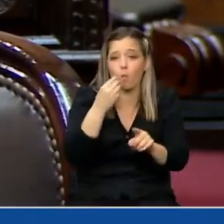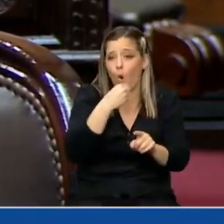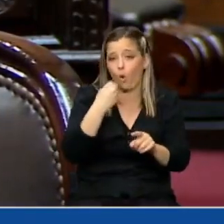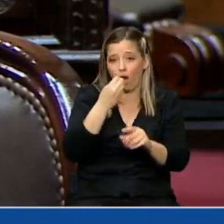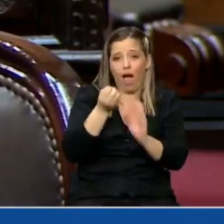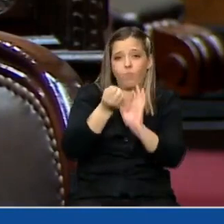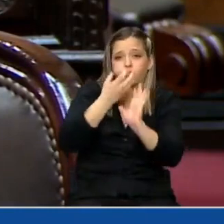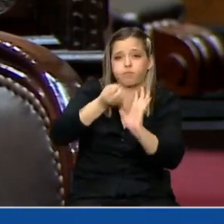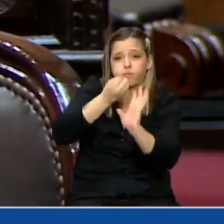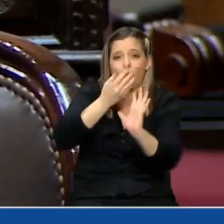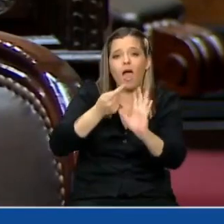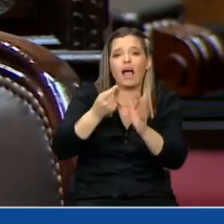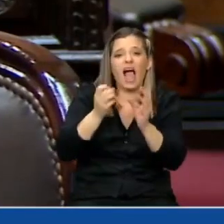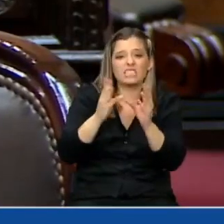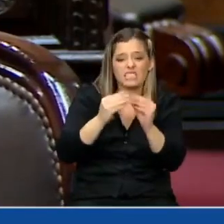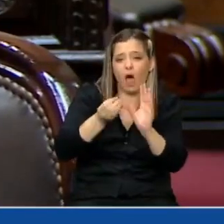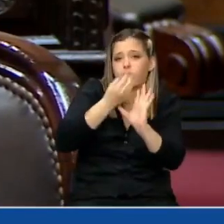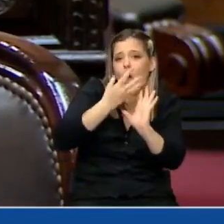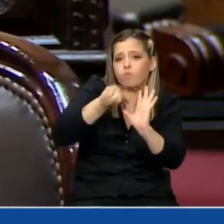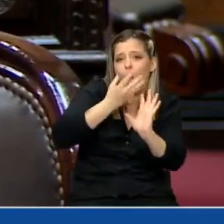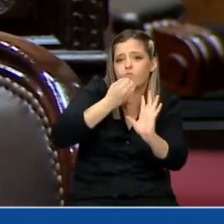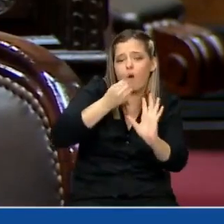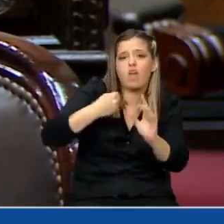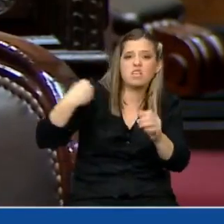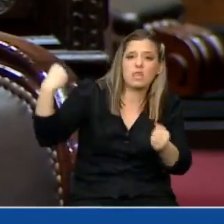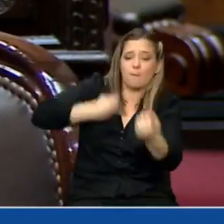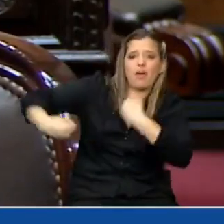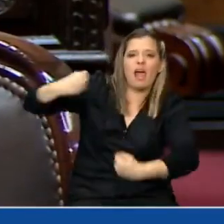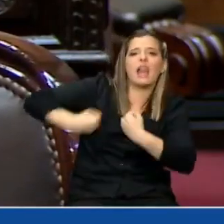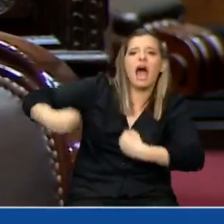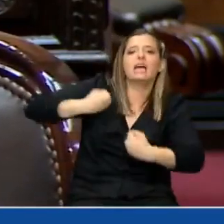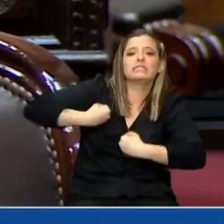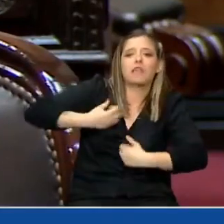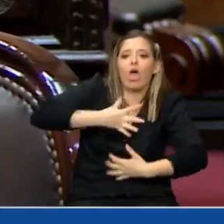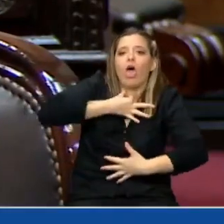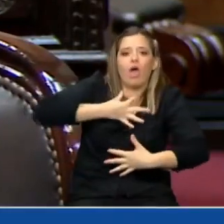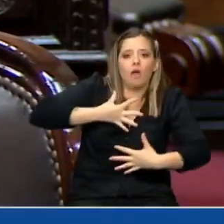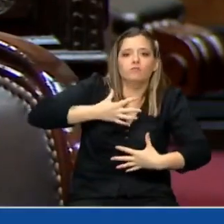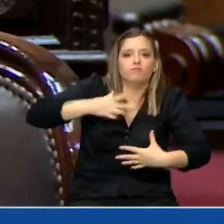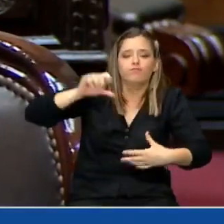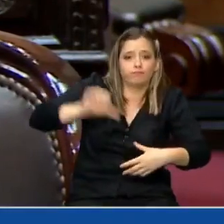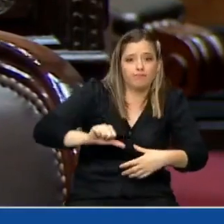hasta que no tenés más aire. Y en mi caso hasta que se rompieron las costillas y después siguieron.